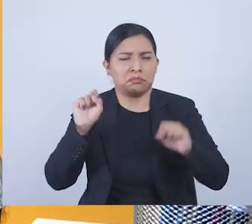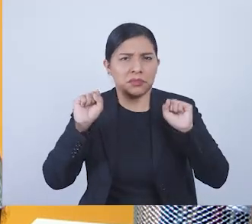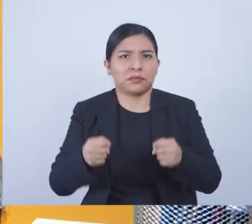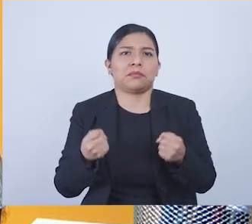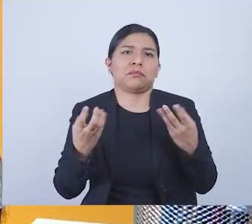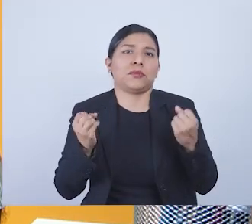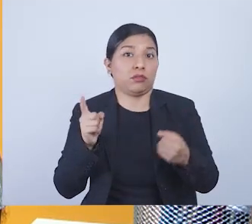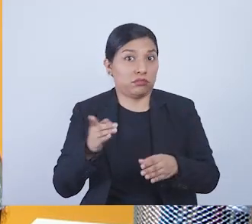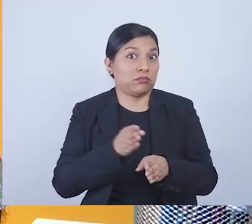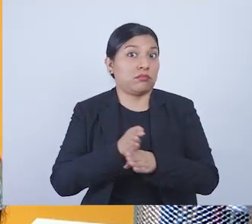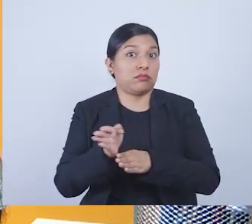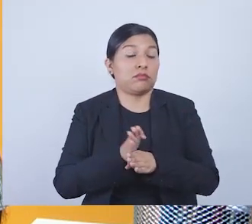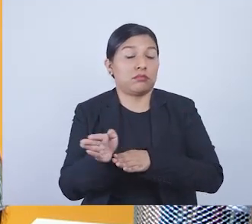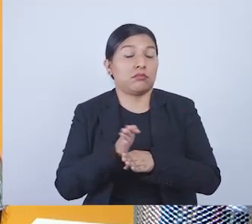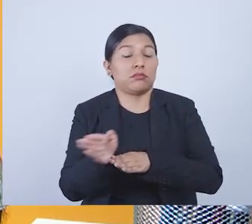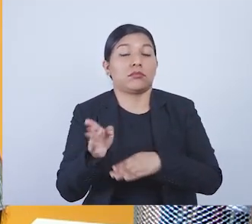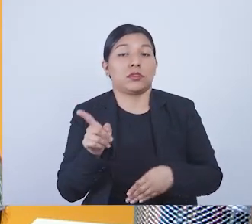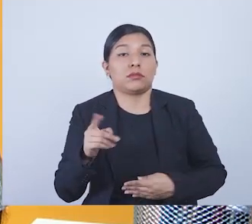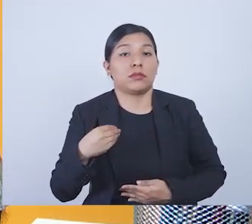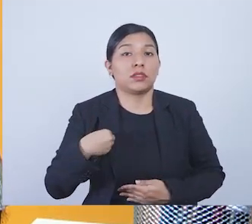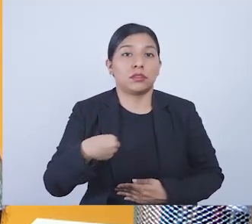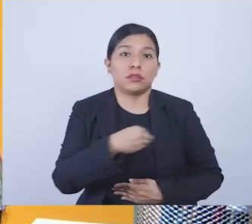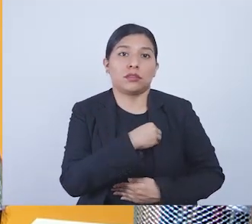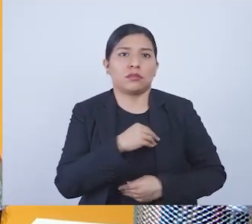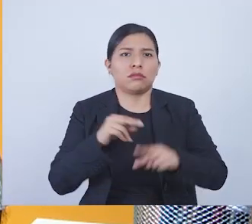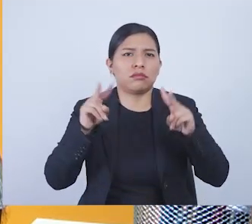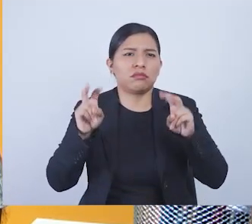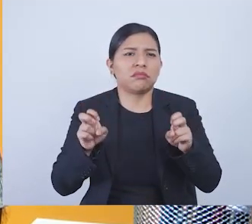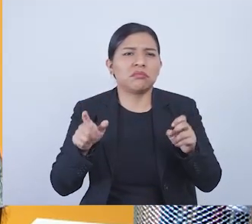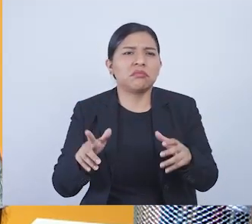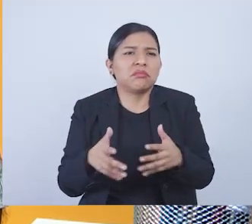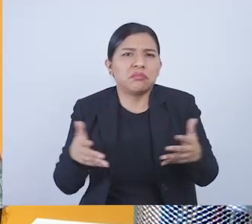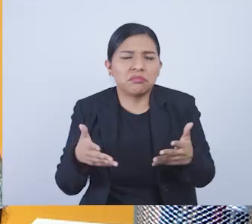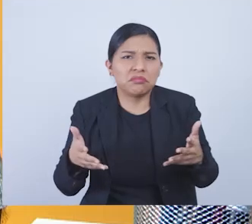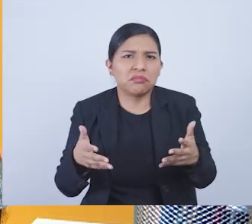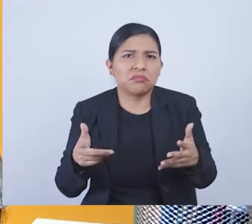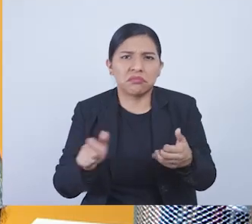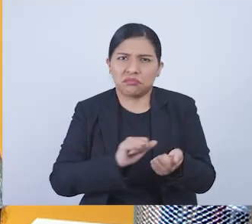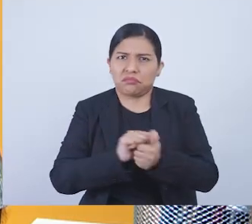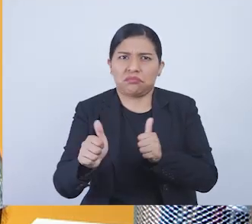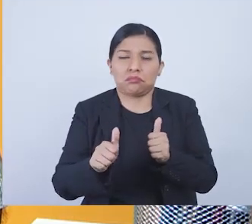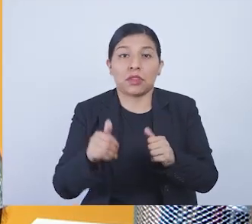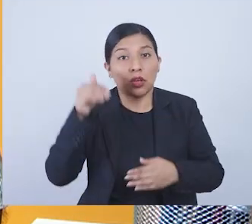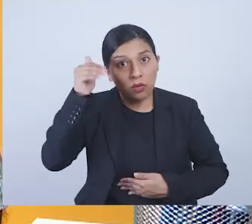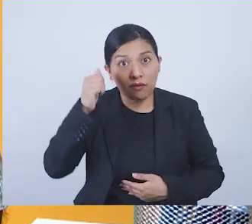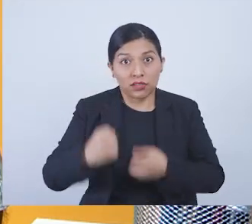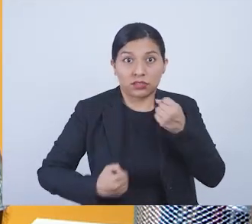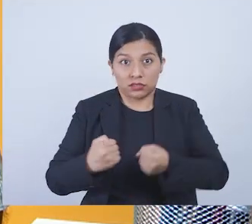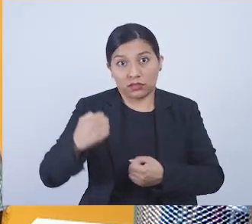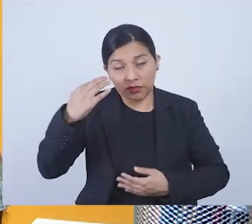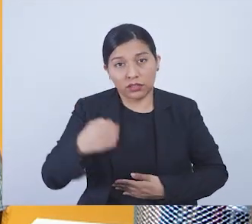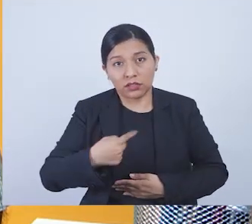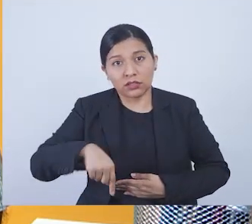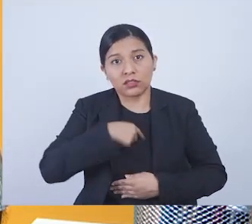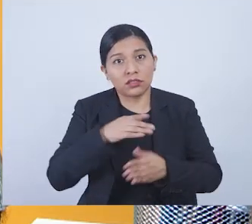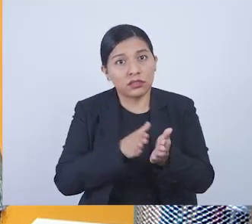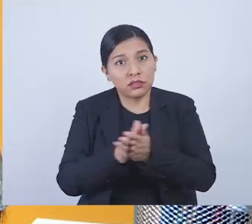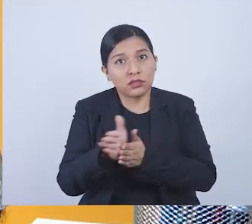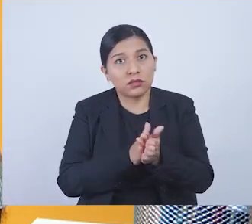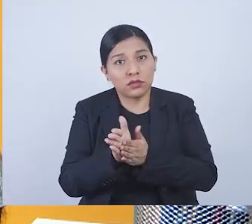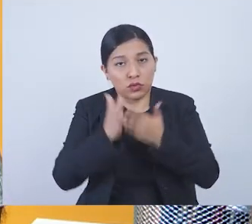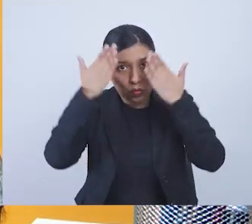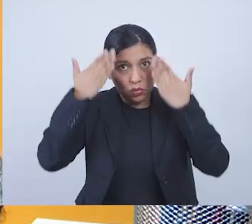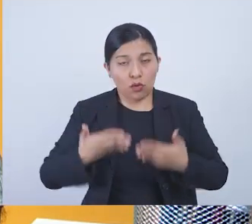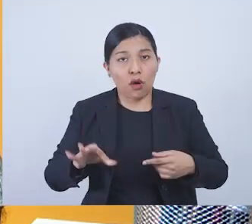él es médico deportólogo, nos puede hablar del alto rendimiento. Pero a los profesores de educación física nos debe interesar el funcionamiento